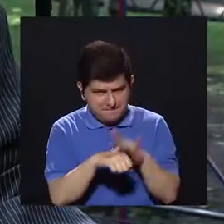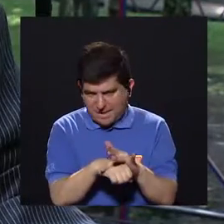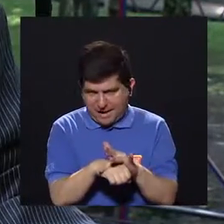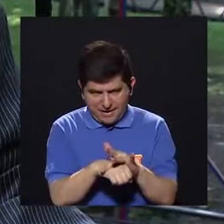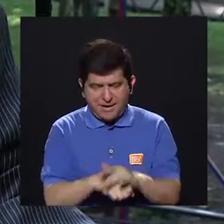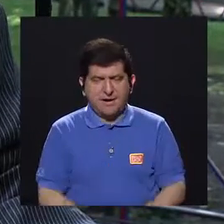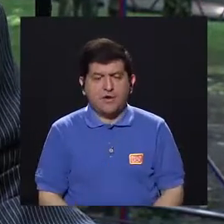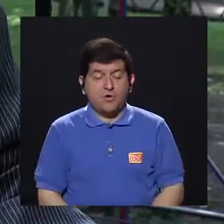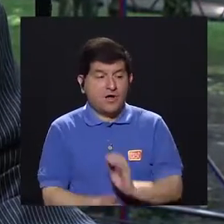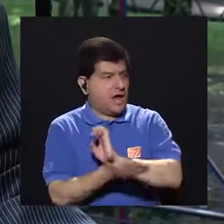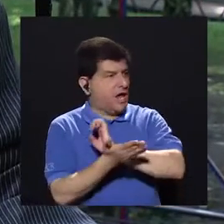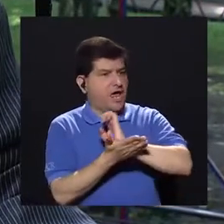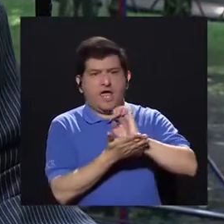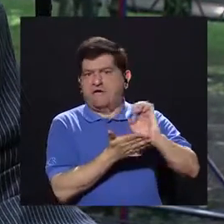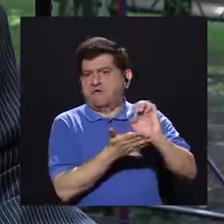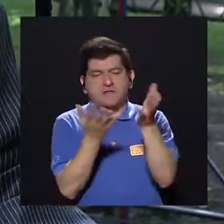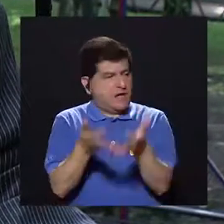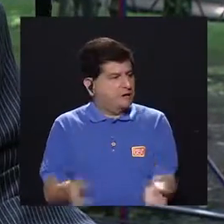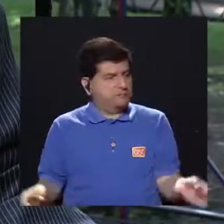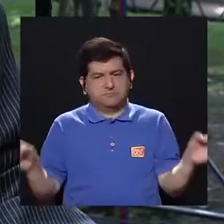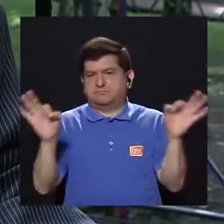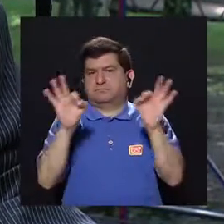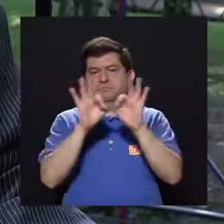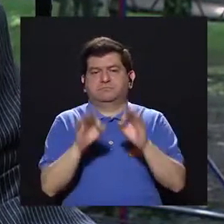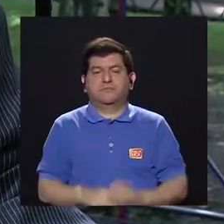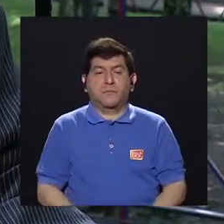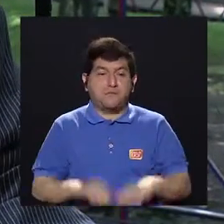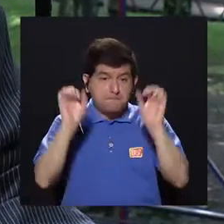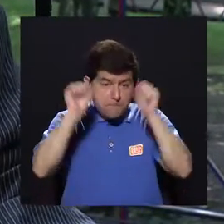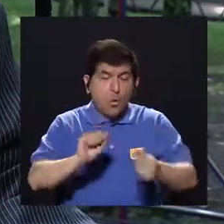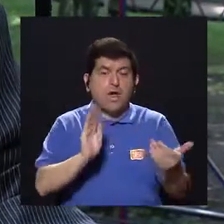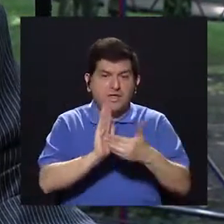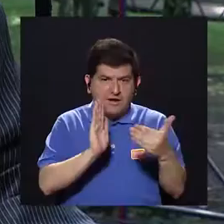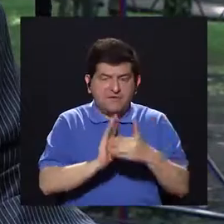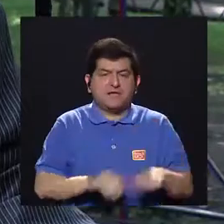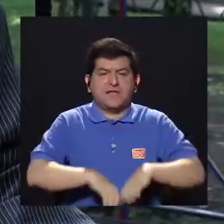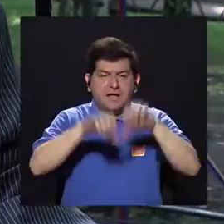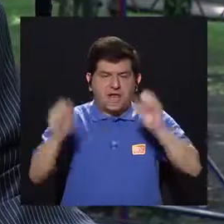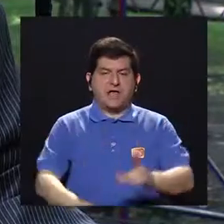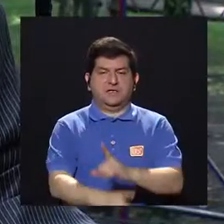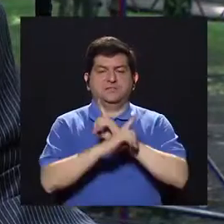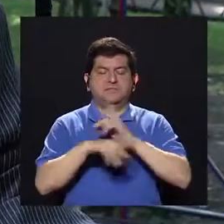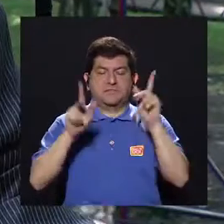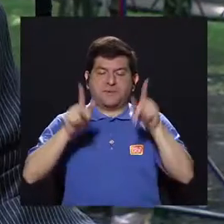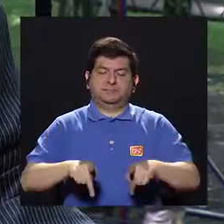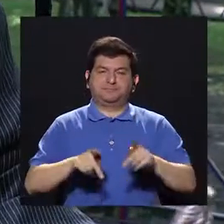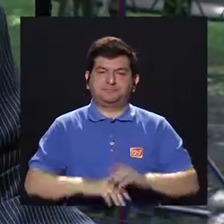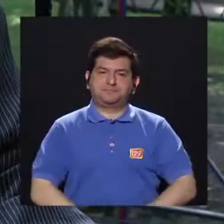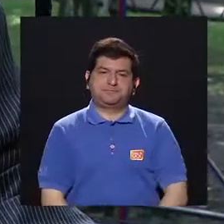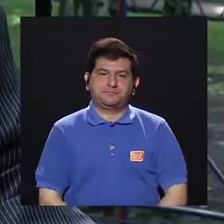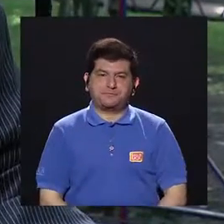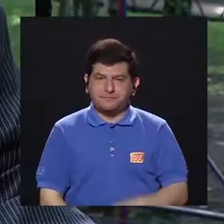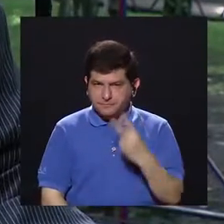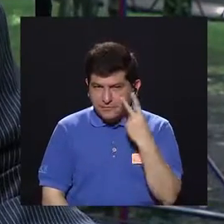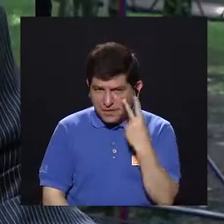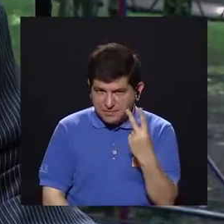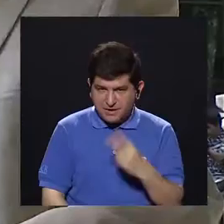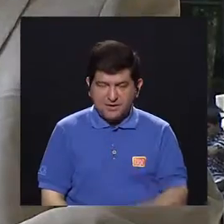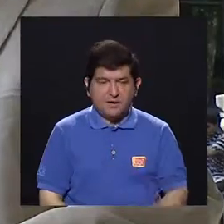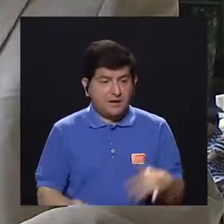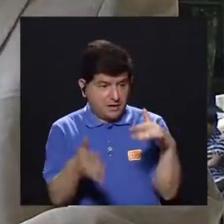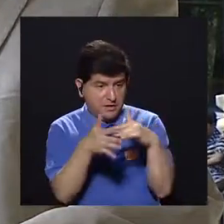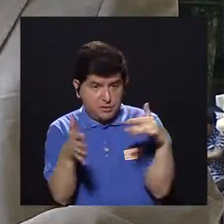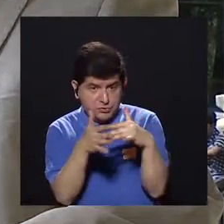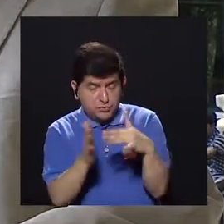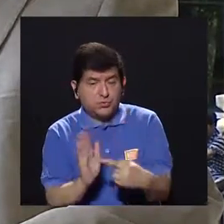a edad temprana debe de evitarse en forma significativa porque esto puede alterar el sistema inmunológico de esa persona. O sea,